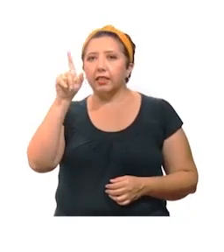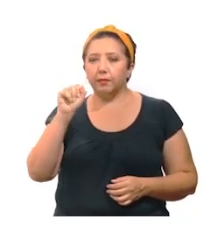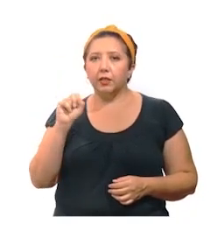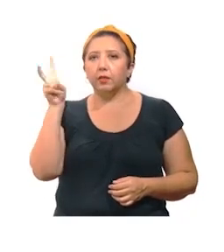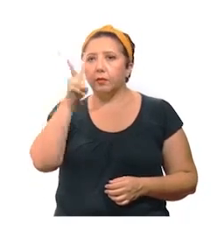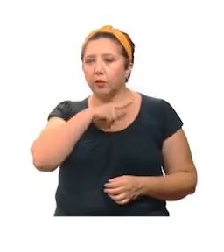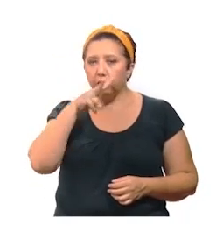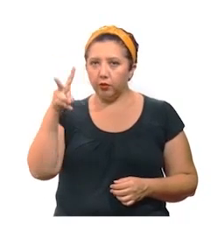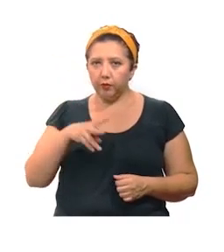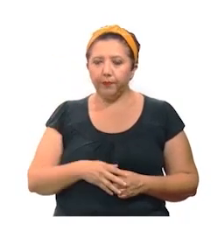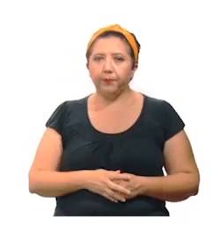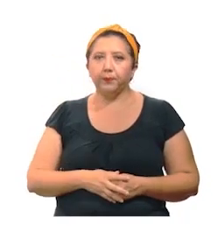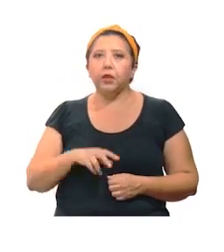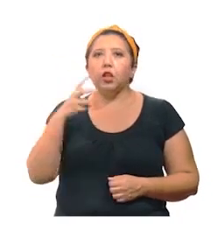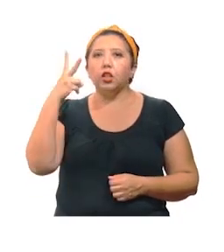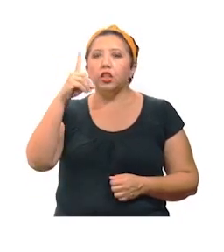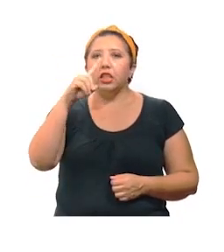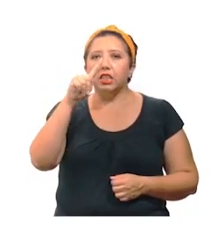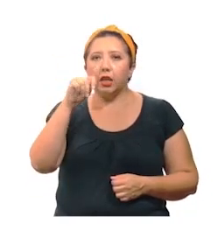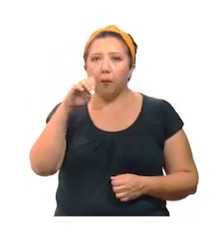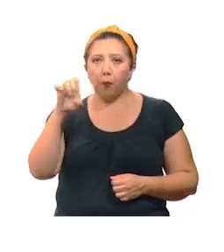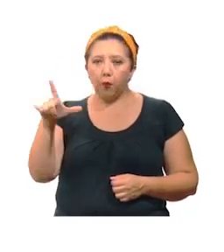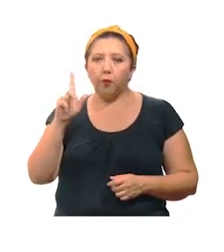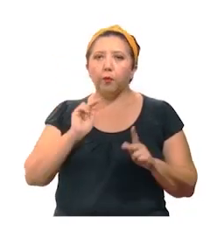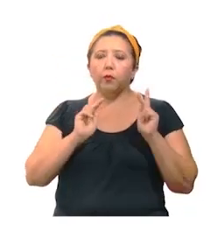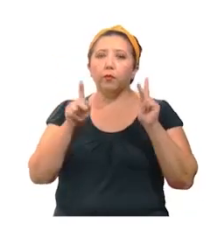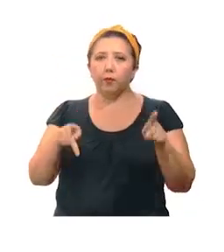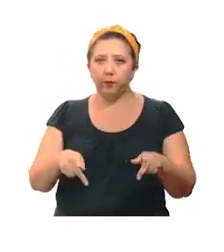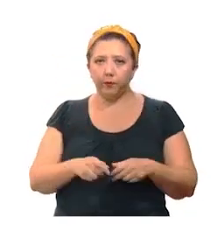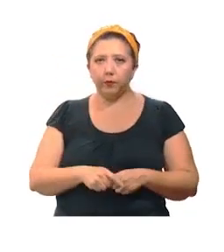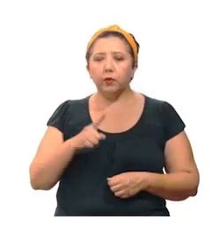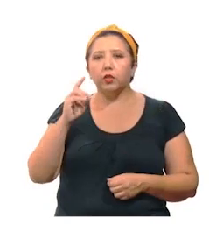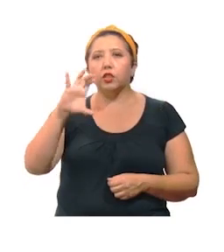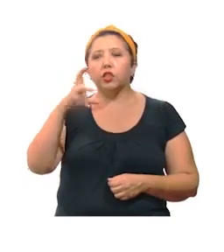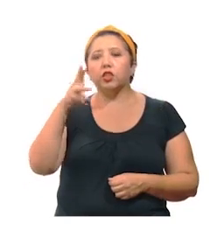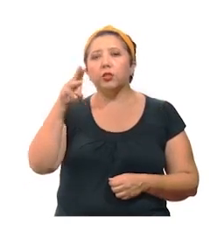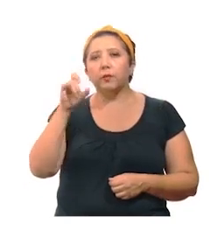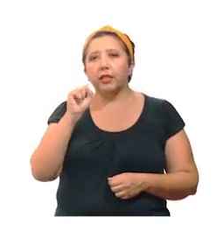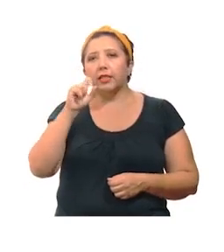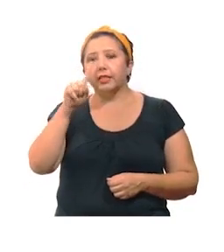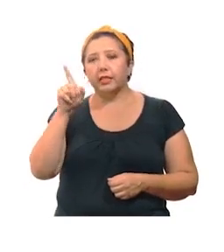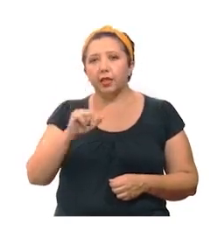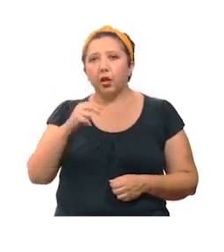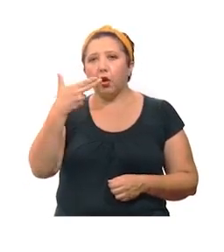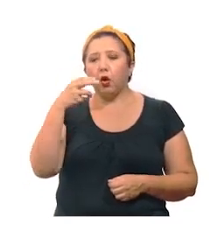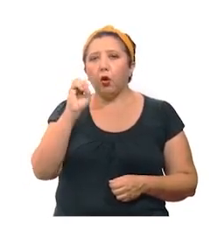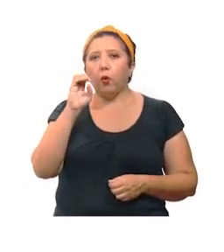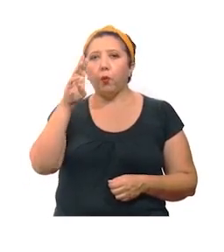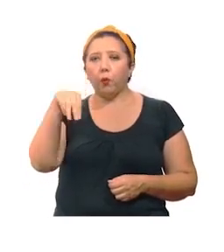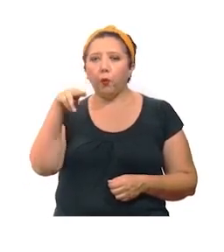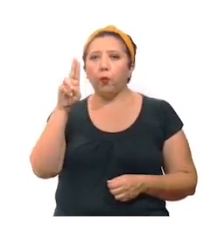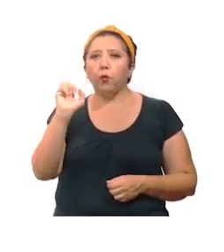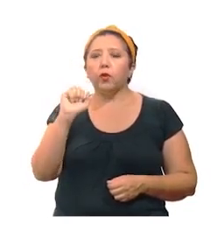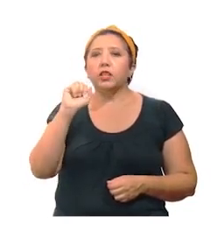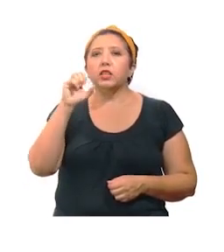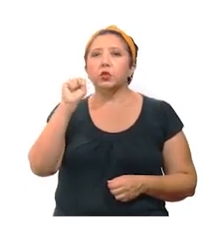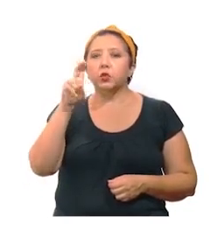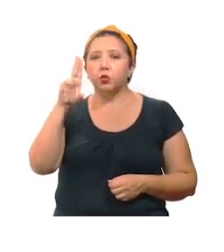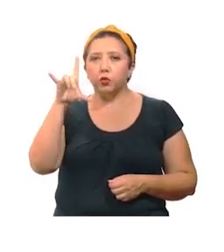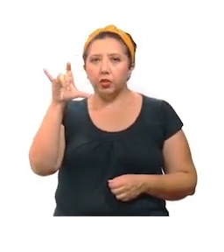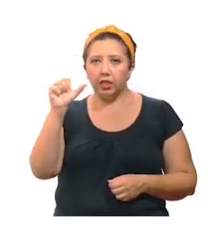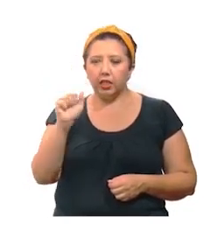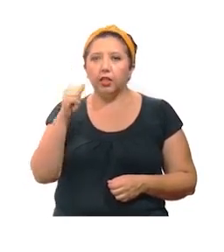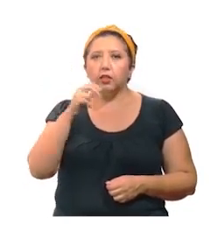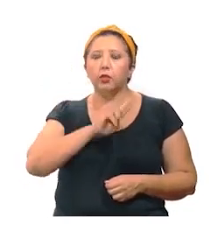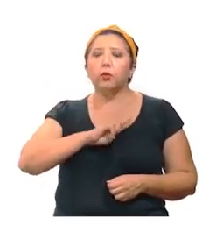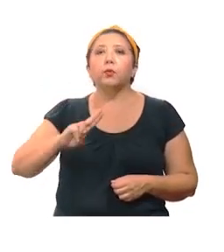y en Valladolid, 2 en Semul y Progreso, y 1 en Chichimilá, Zitás, Jomún, Izamal, Quinchil, Suquilá, Tinum